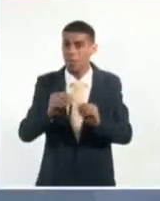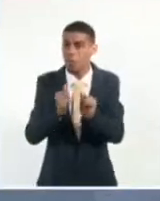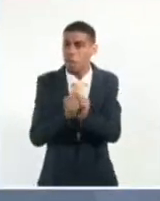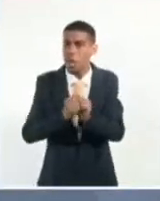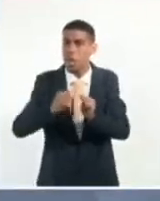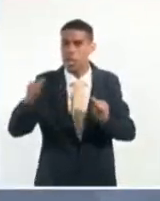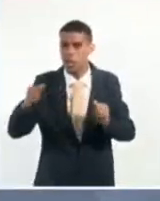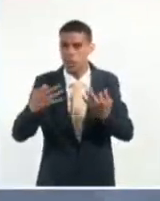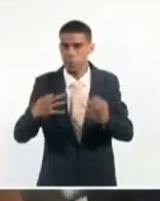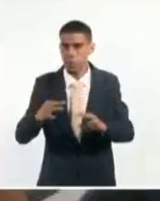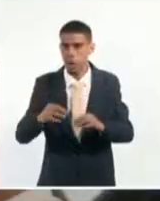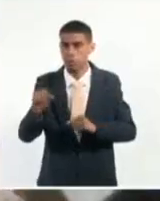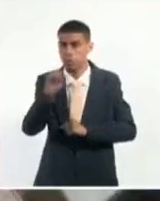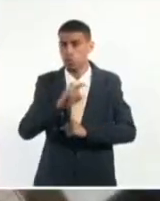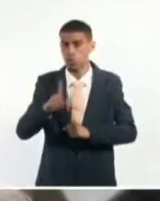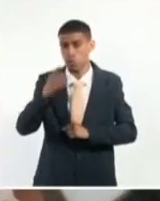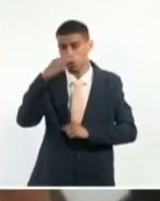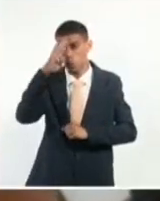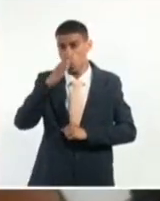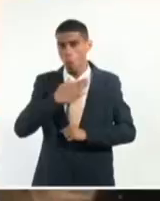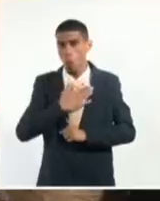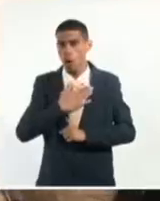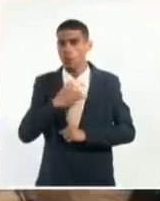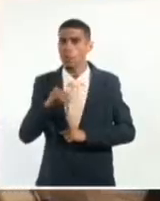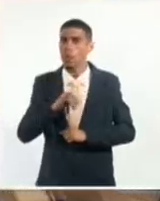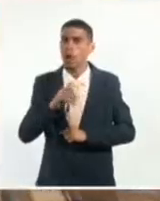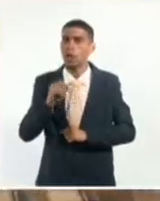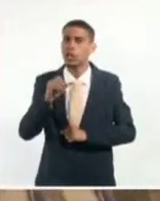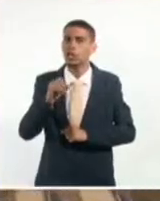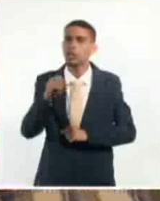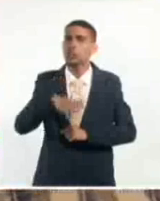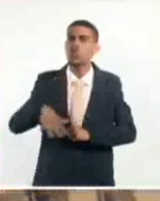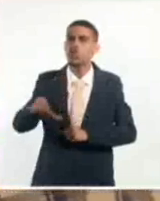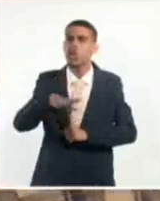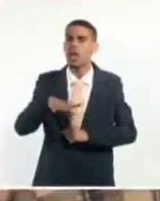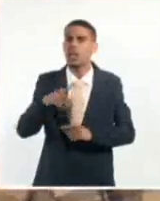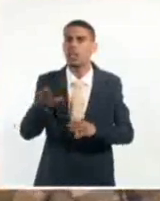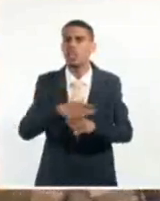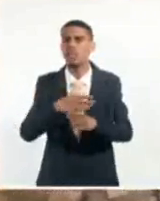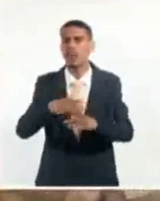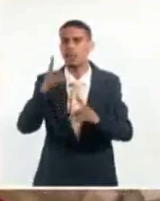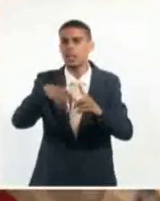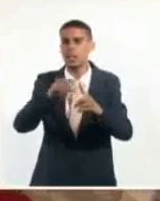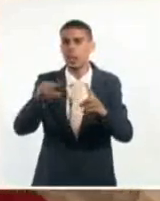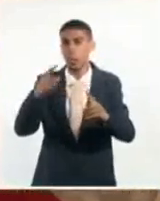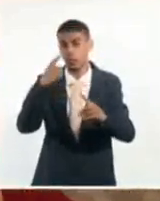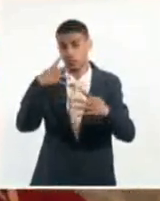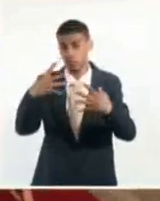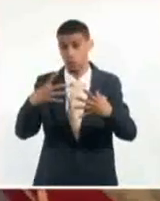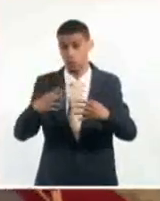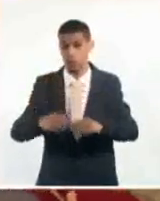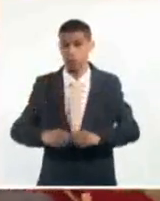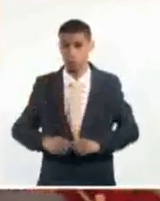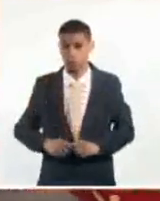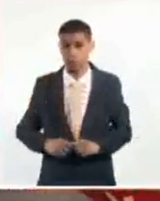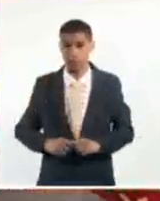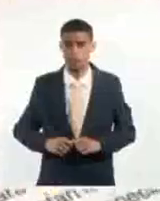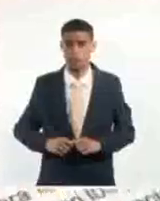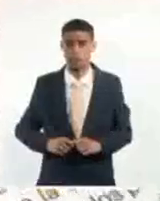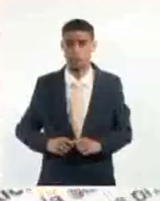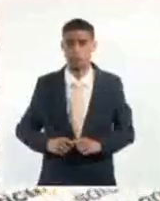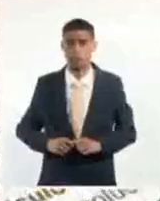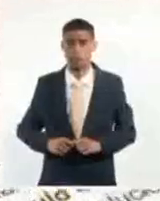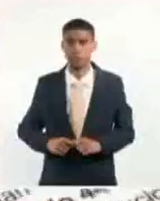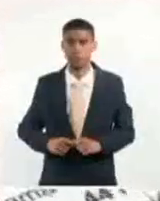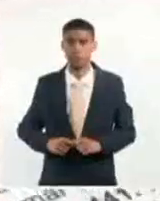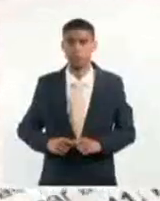sistema socialista cubano y el amplio consenso social alrededor de temas muy complejos y diversos.